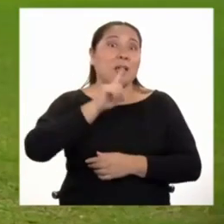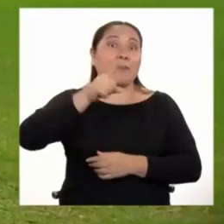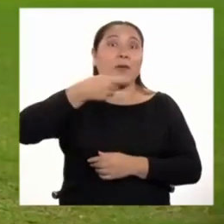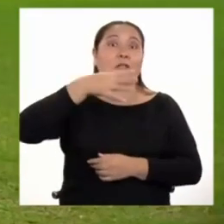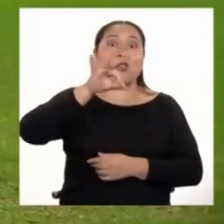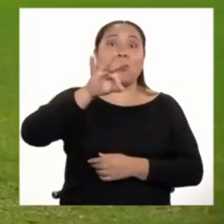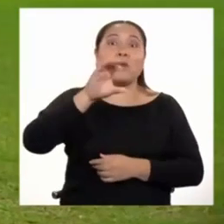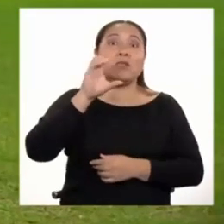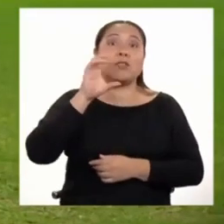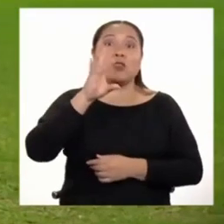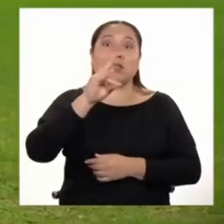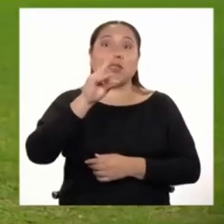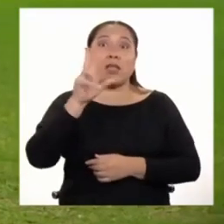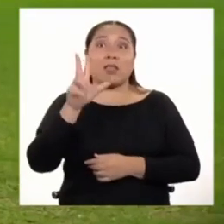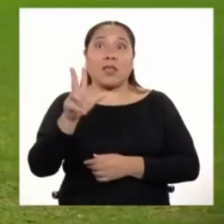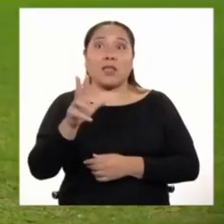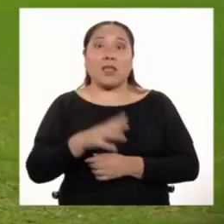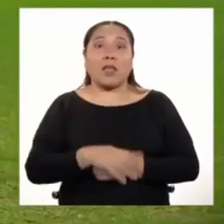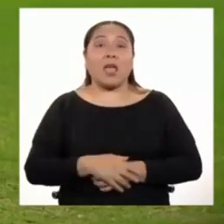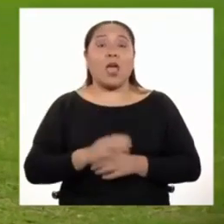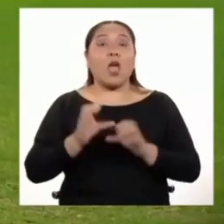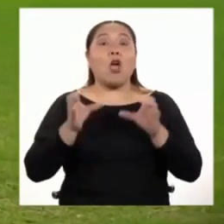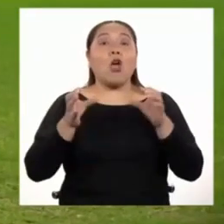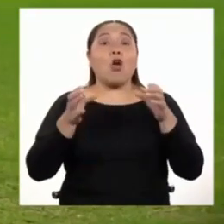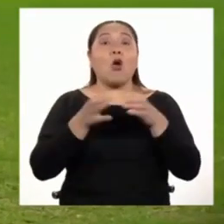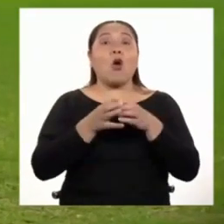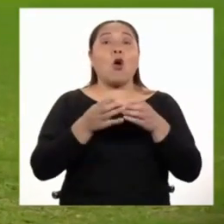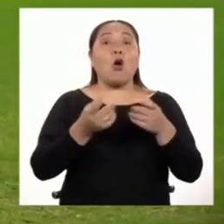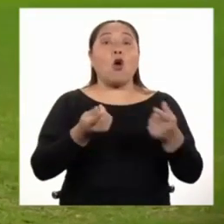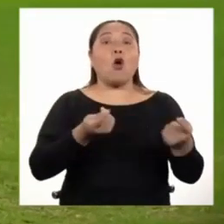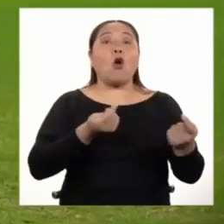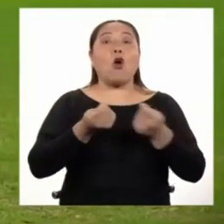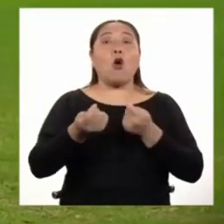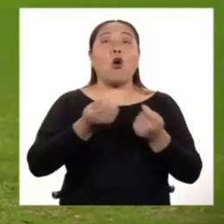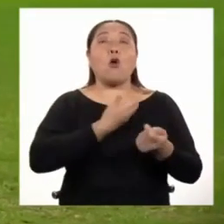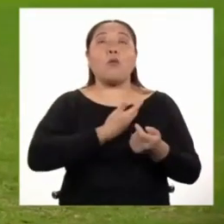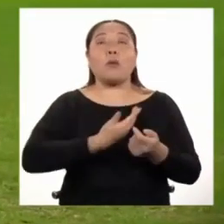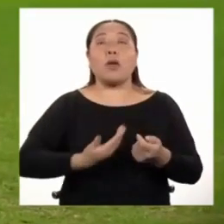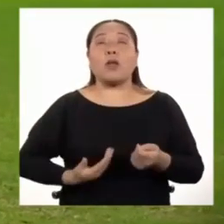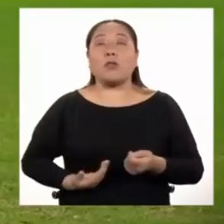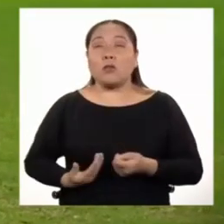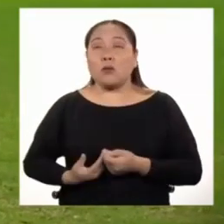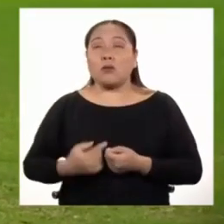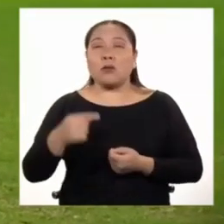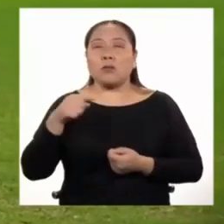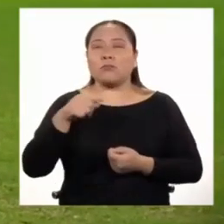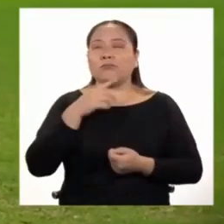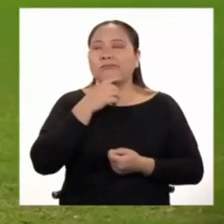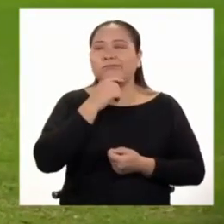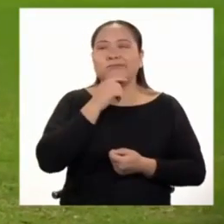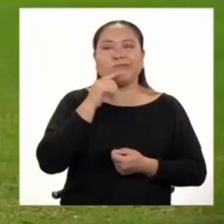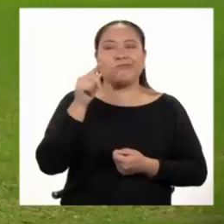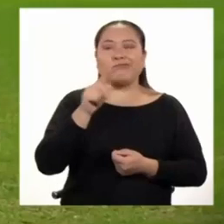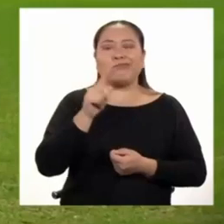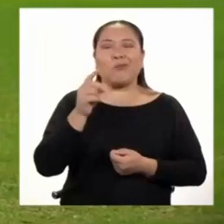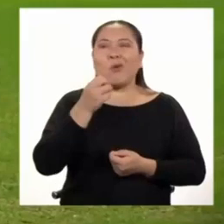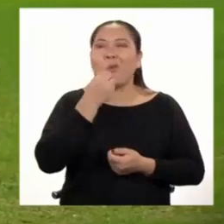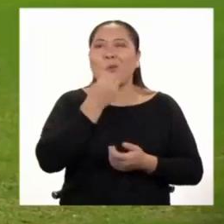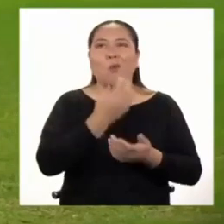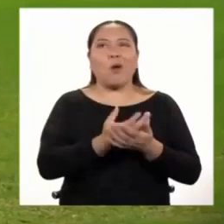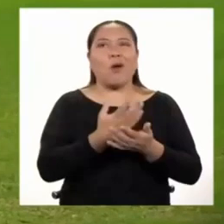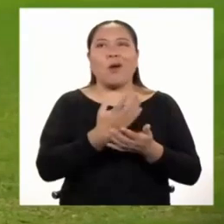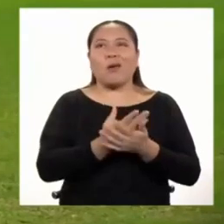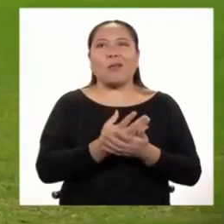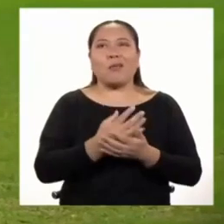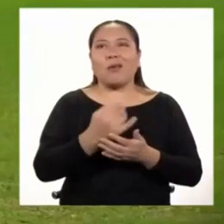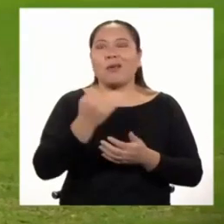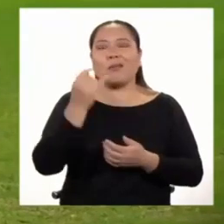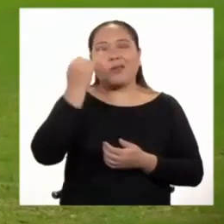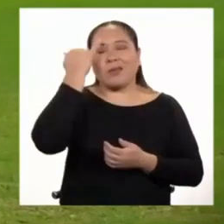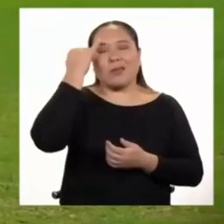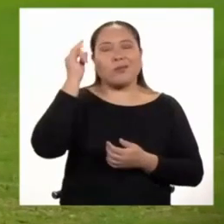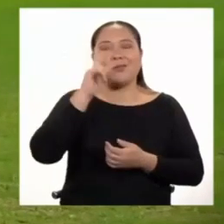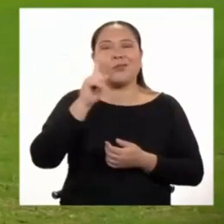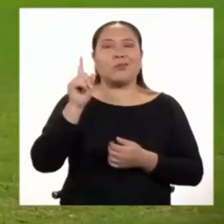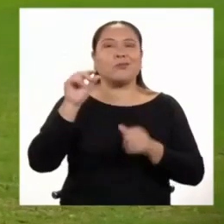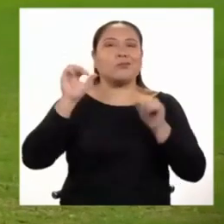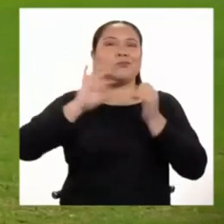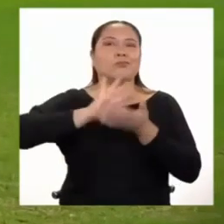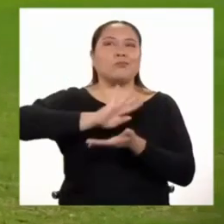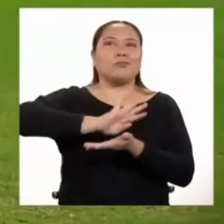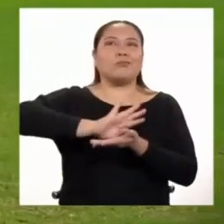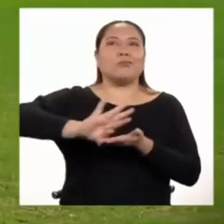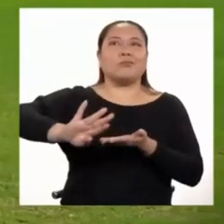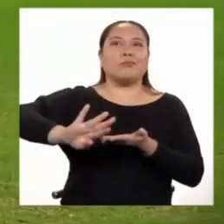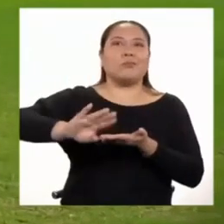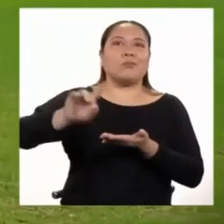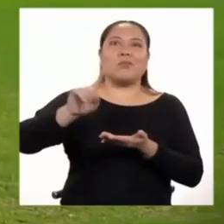el gobierno militar de Velasco consideró que esta no era una buena idea y se opuso tajantemente,